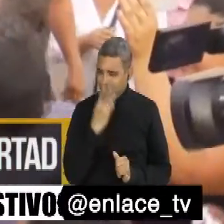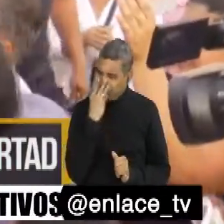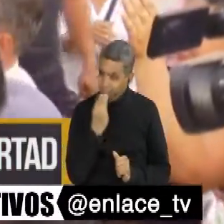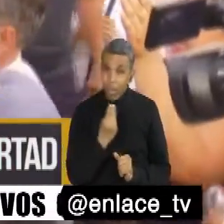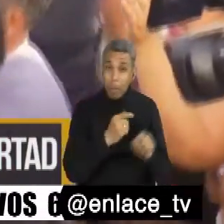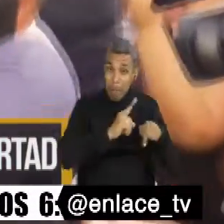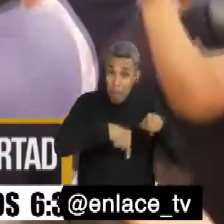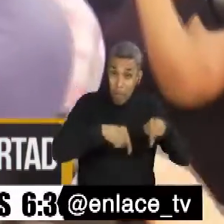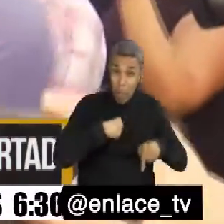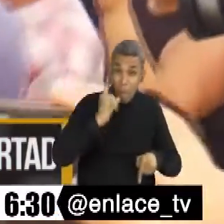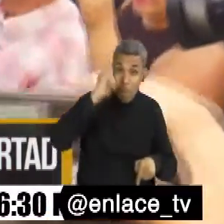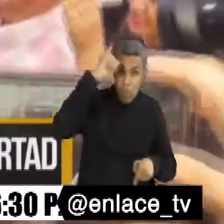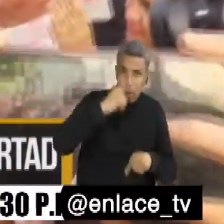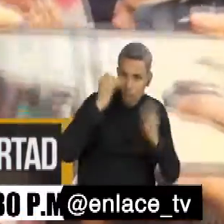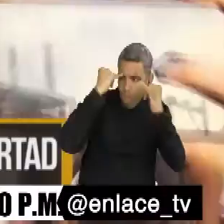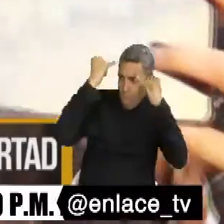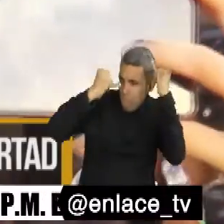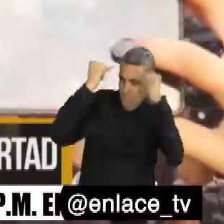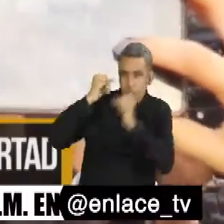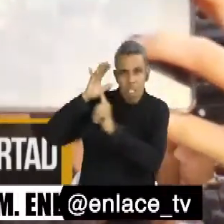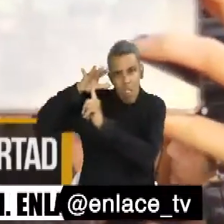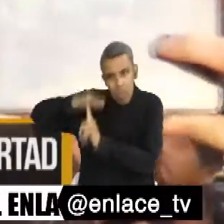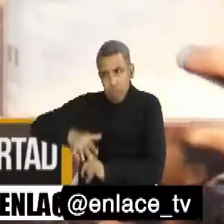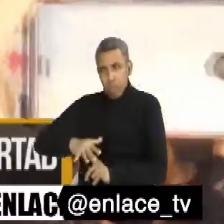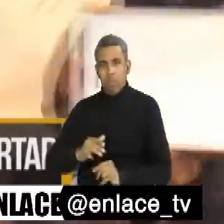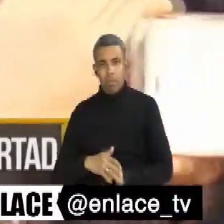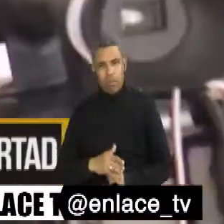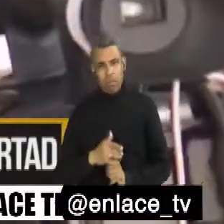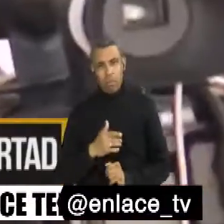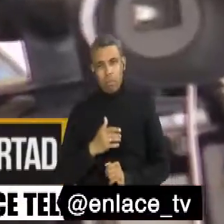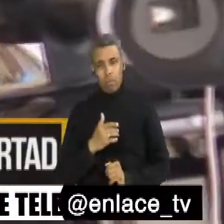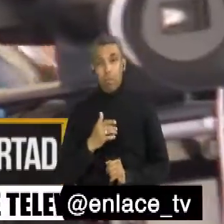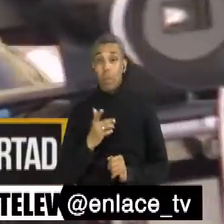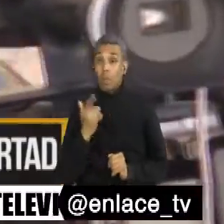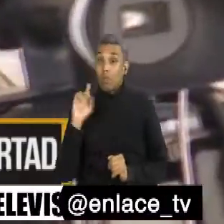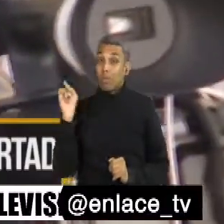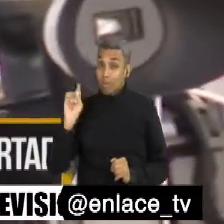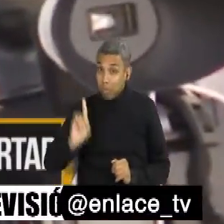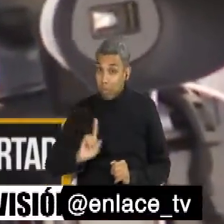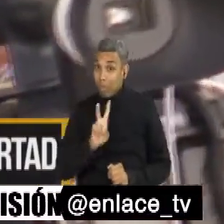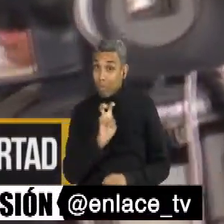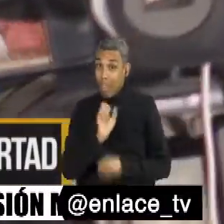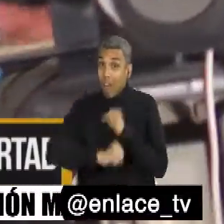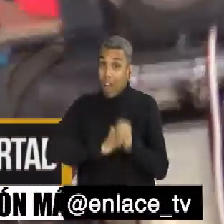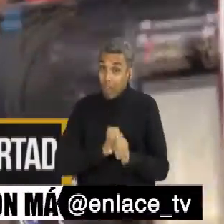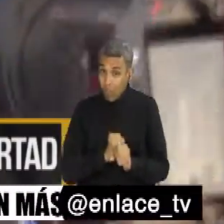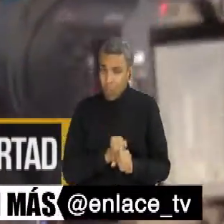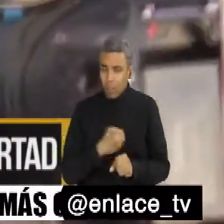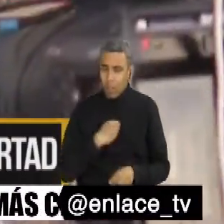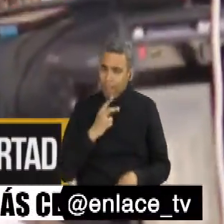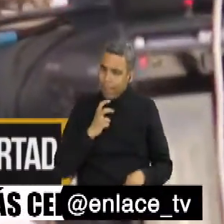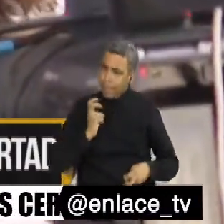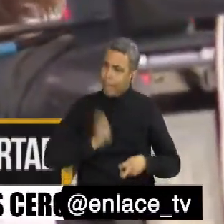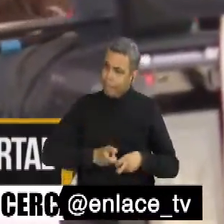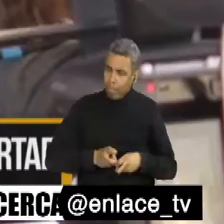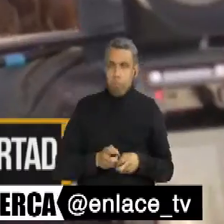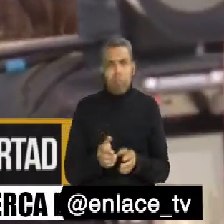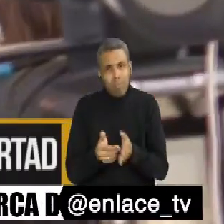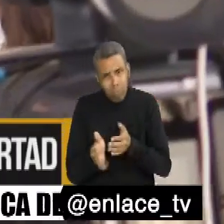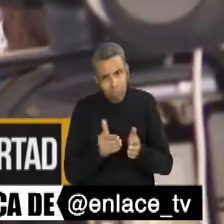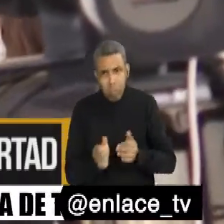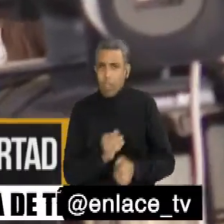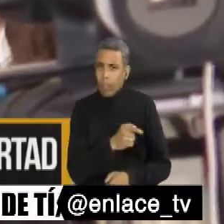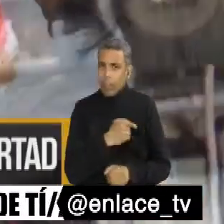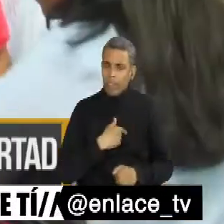Fueron 7 años difíciles y en los que tuvieron que sortear toda clase de situaciones, pero según los familiares de Ravelo, siempre creyeron en